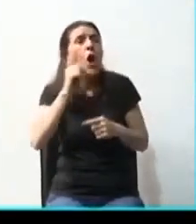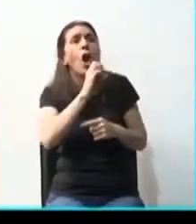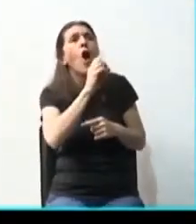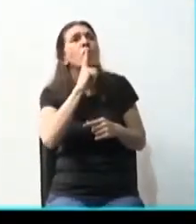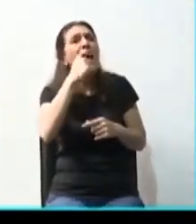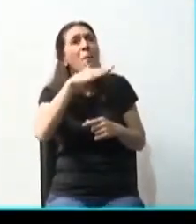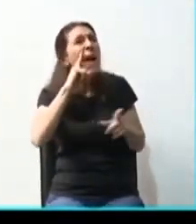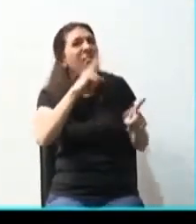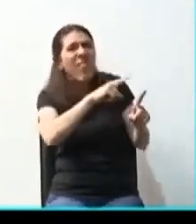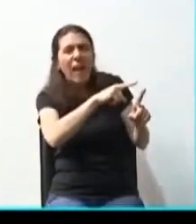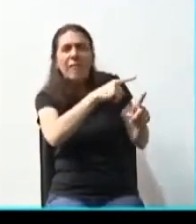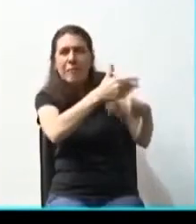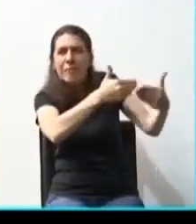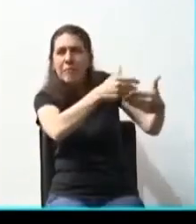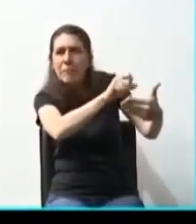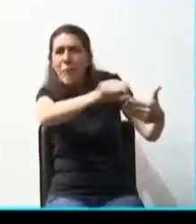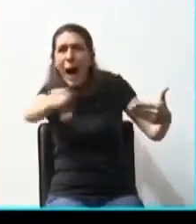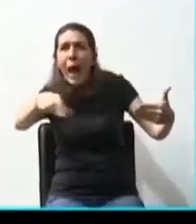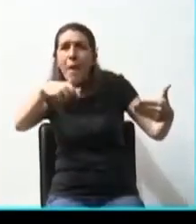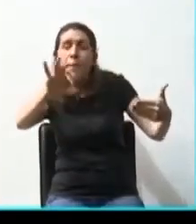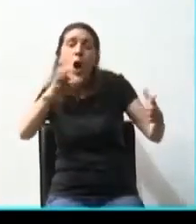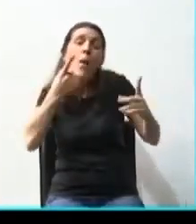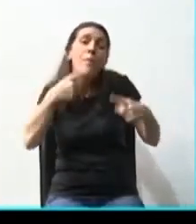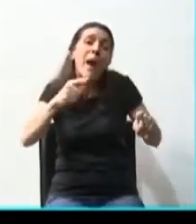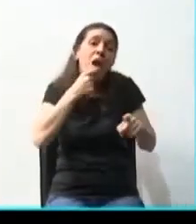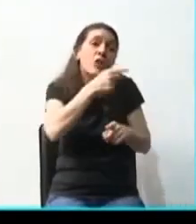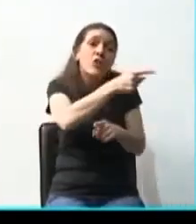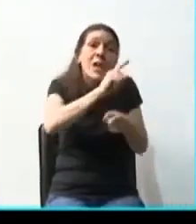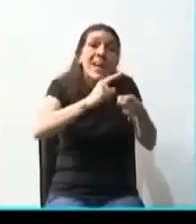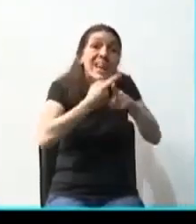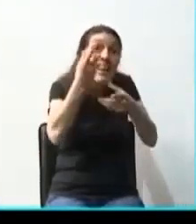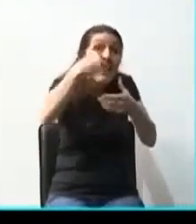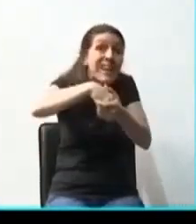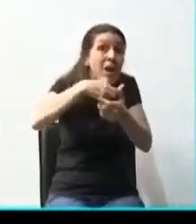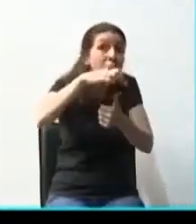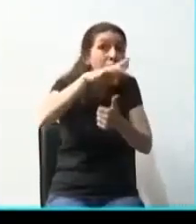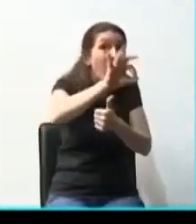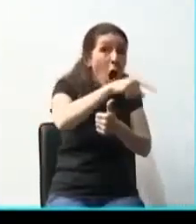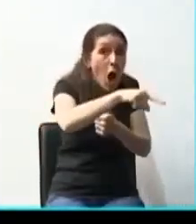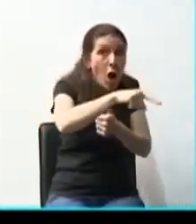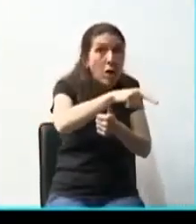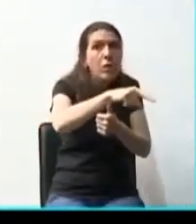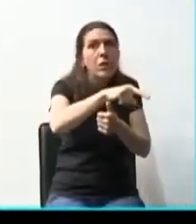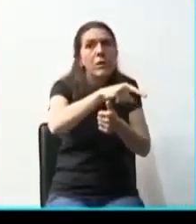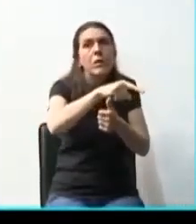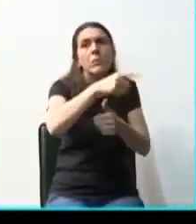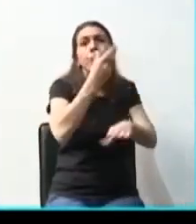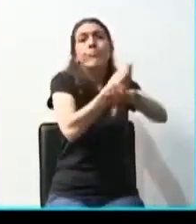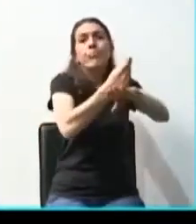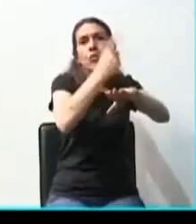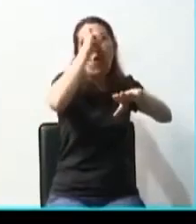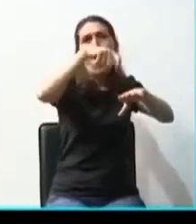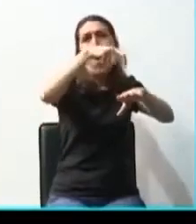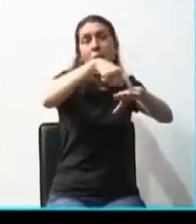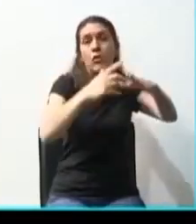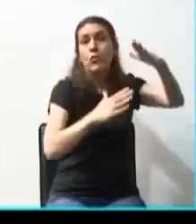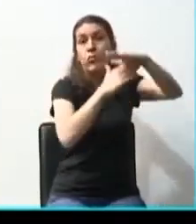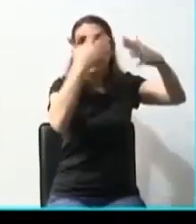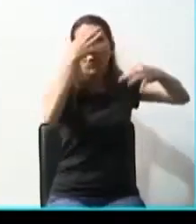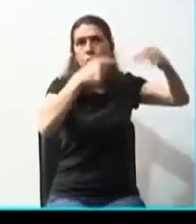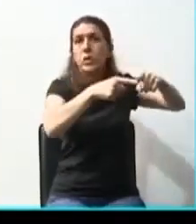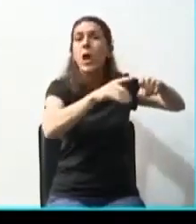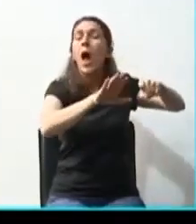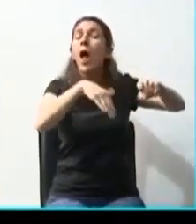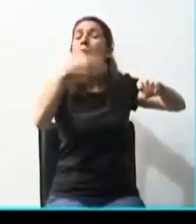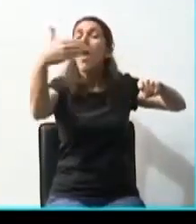menesteres, pero si son funcionarios del PRO y los nombra de la justicia, no nos vengan a hablar